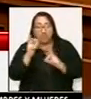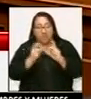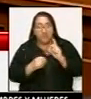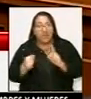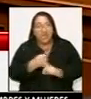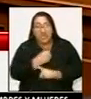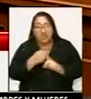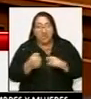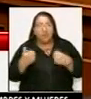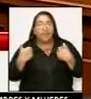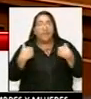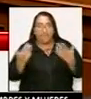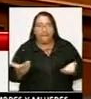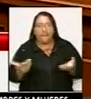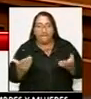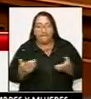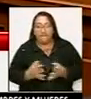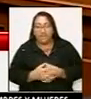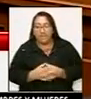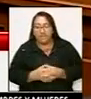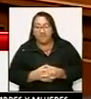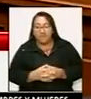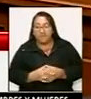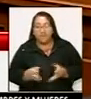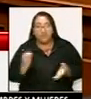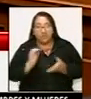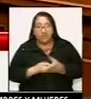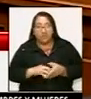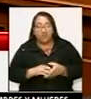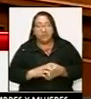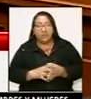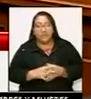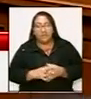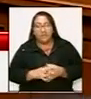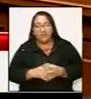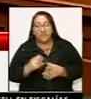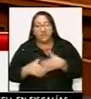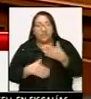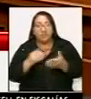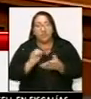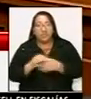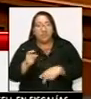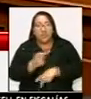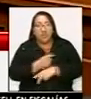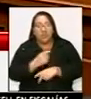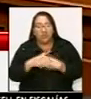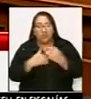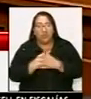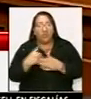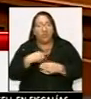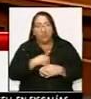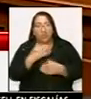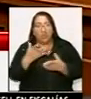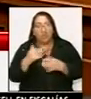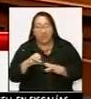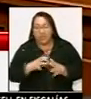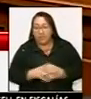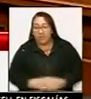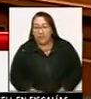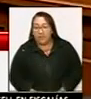agresores tengamos, digamos, una mayor capacidad de avanzar más rápido de lo que hemos venido